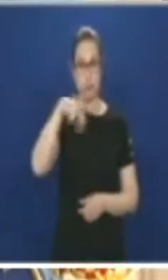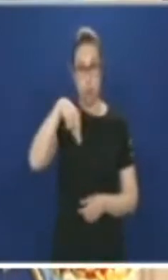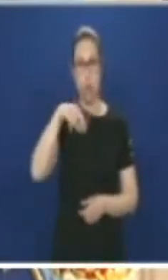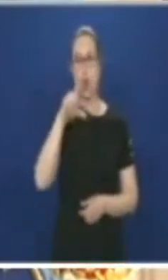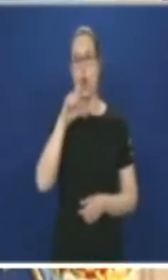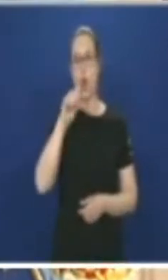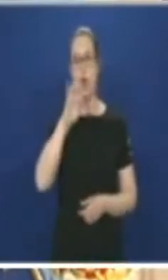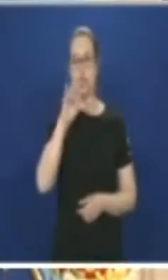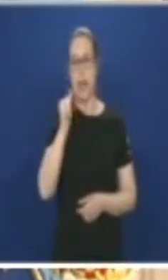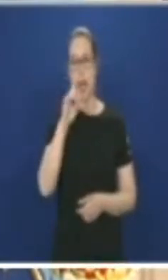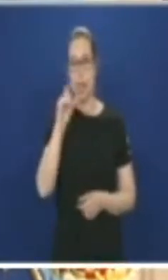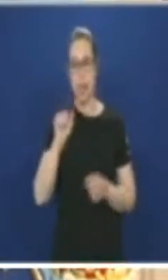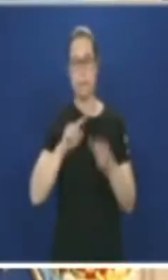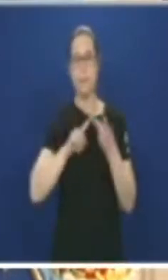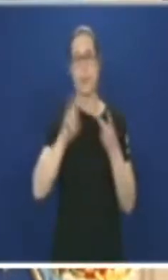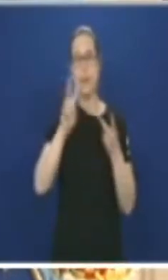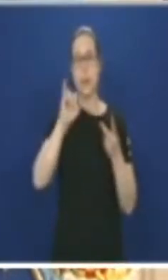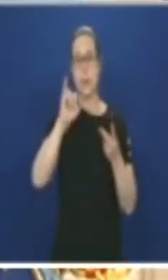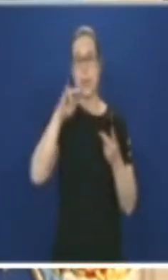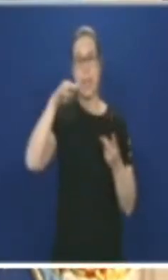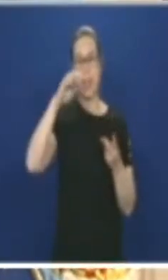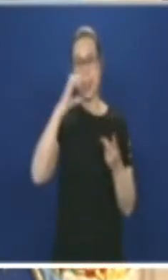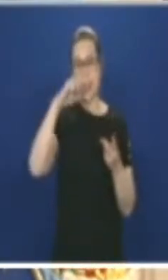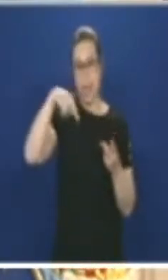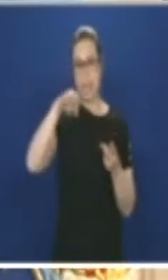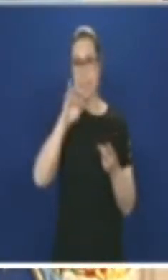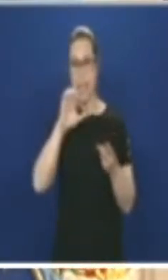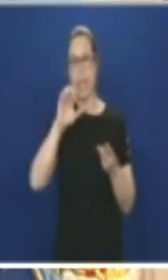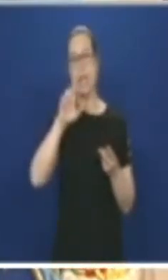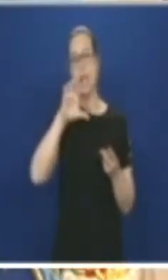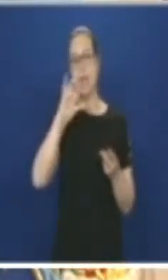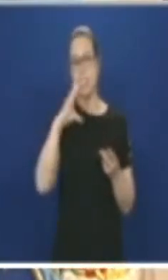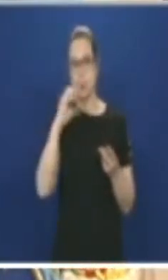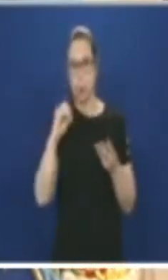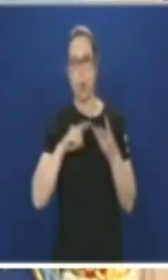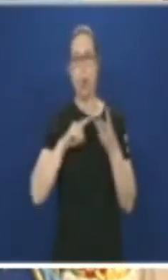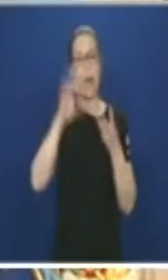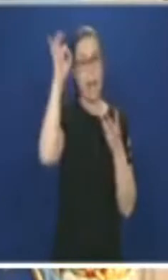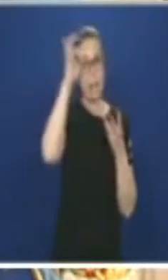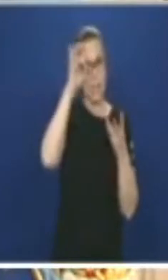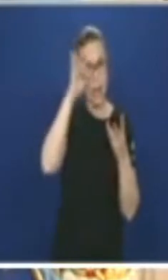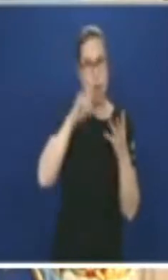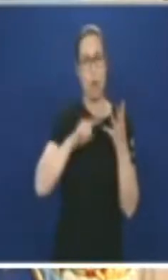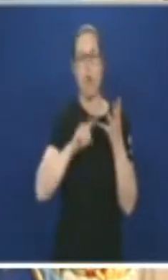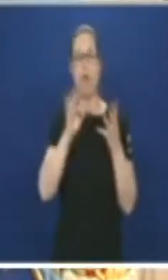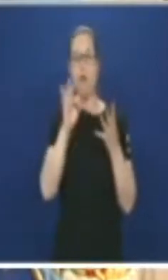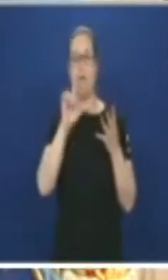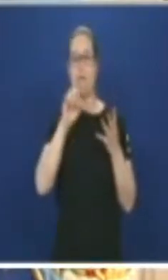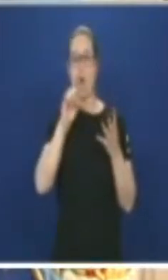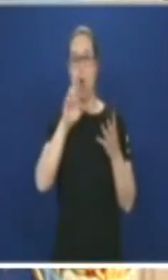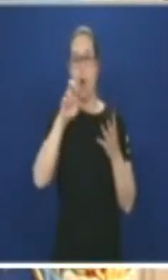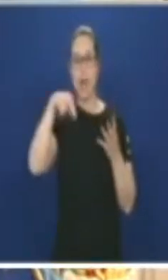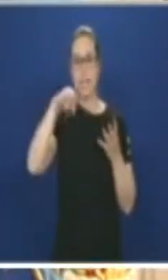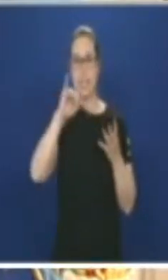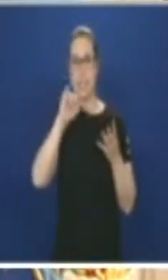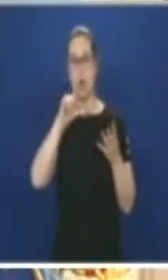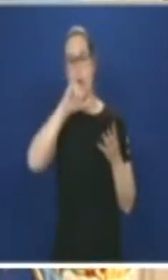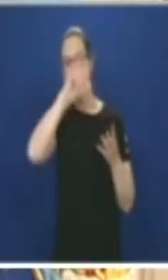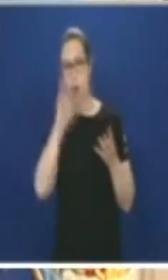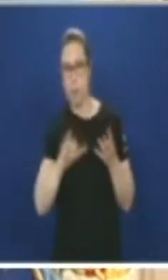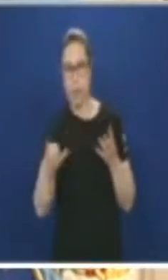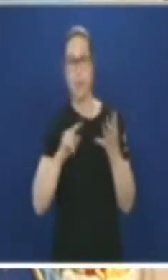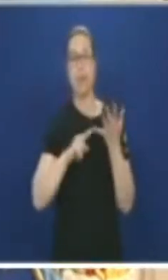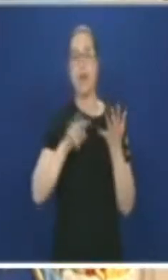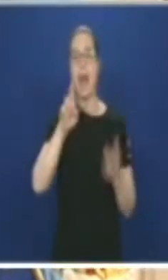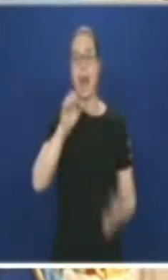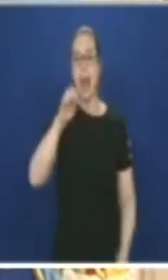Risco, Alfonso Daniel Rodríguez Castelao, Arturo Noguerol, Florentino López Cuevillas e Ramón Otero